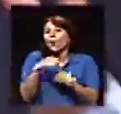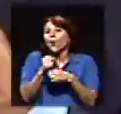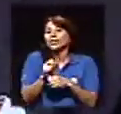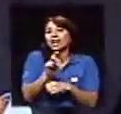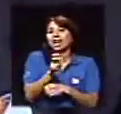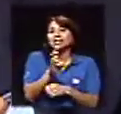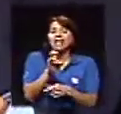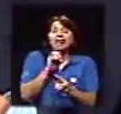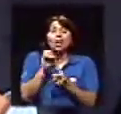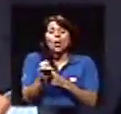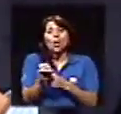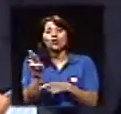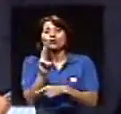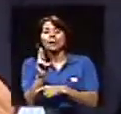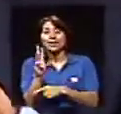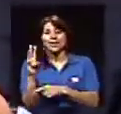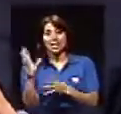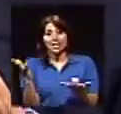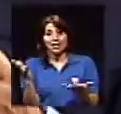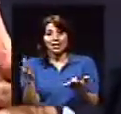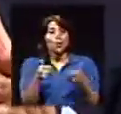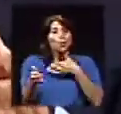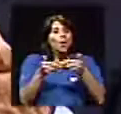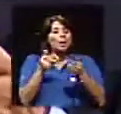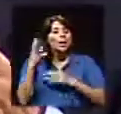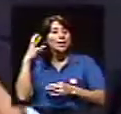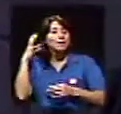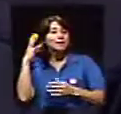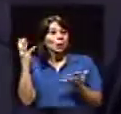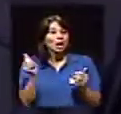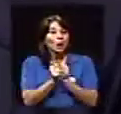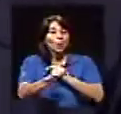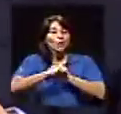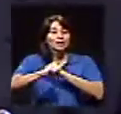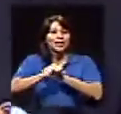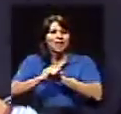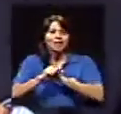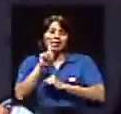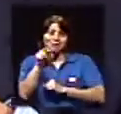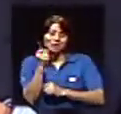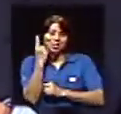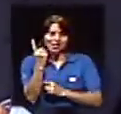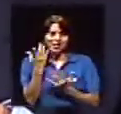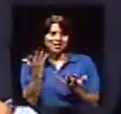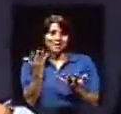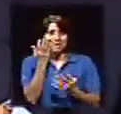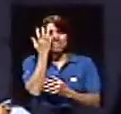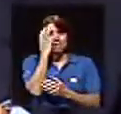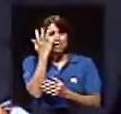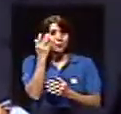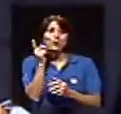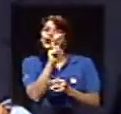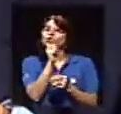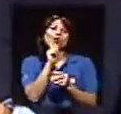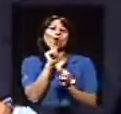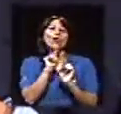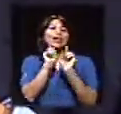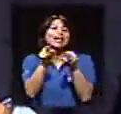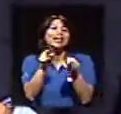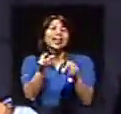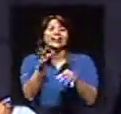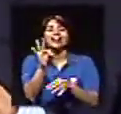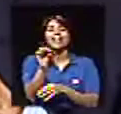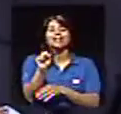cualquier emisora que tiene publicidad. Bueno, hay que entender esas cosas. Facebook no va a venir aquí a hacer fila en el tribunal para presentar